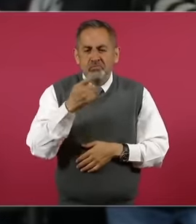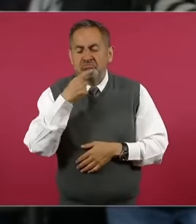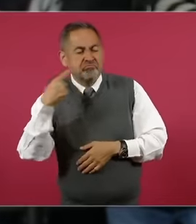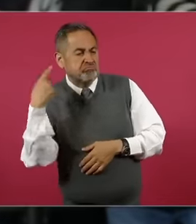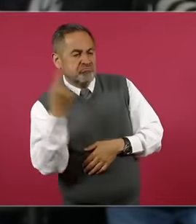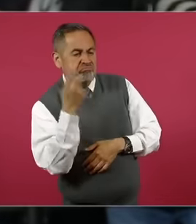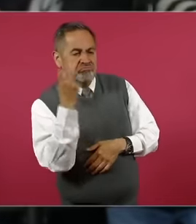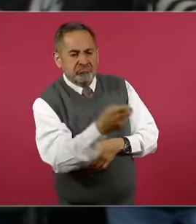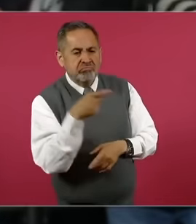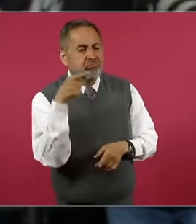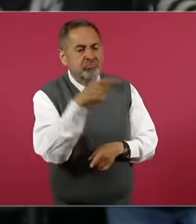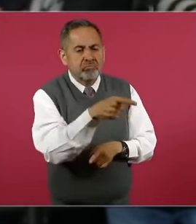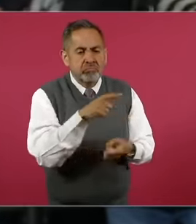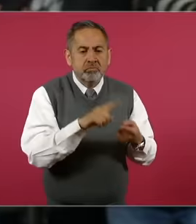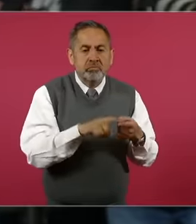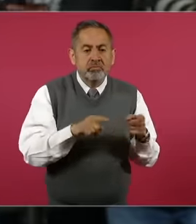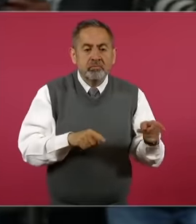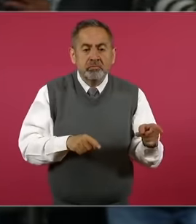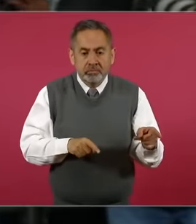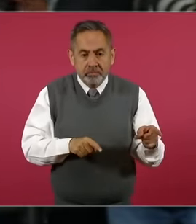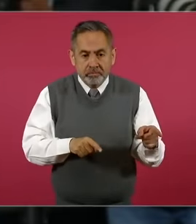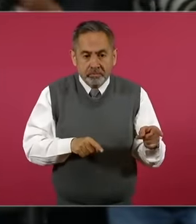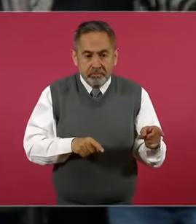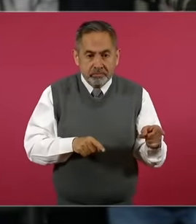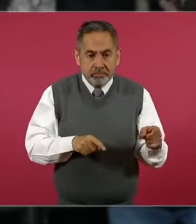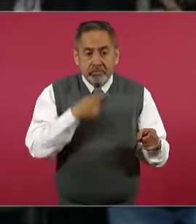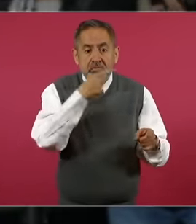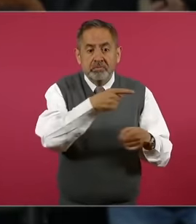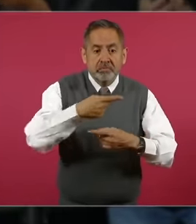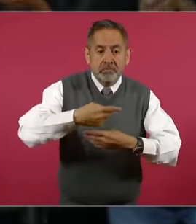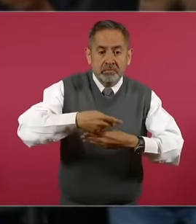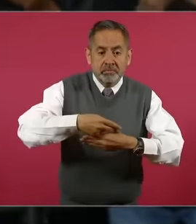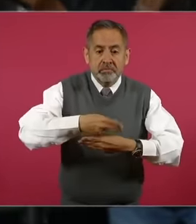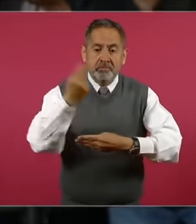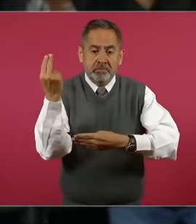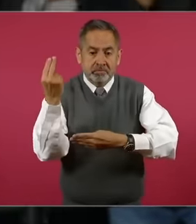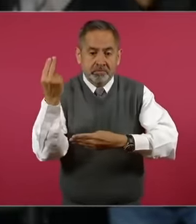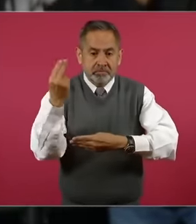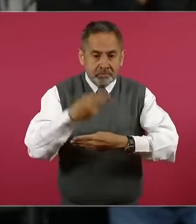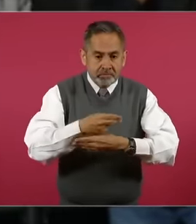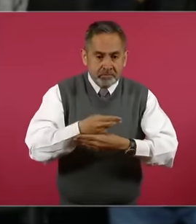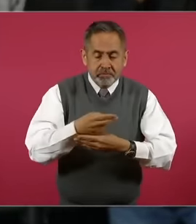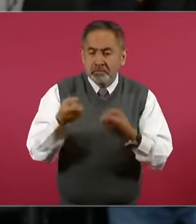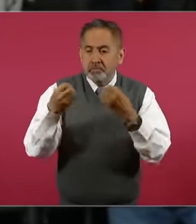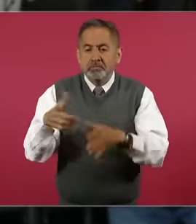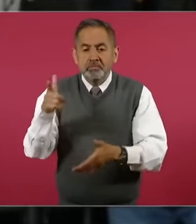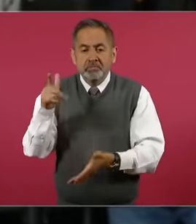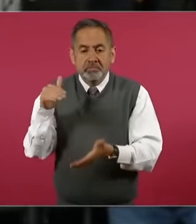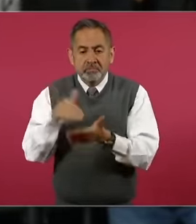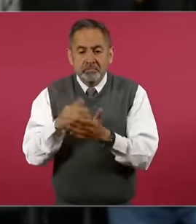de, primero, de haber dejado levantar la pluma y una pérdida de 7,000 pesos,